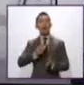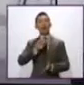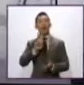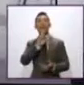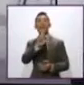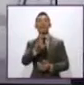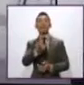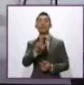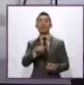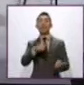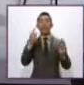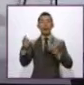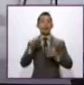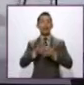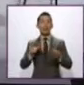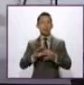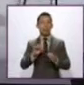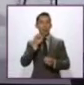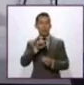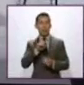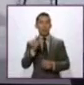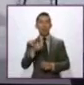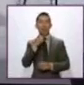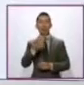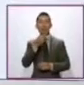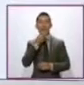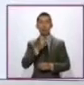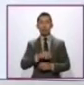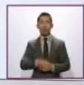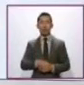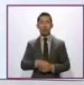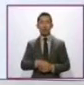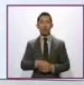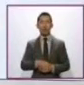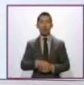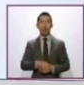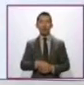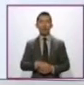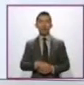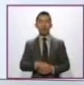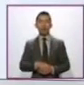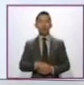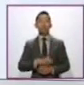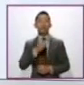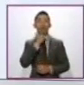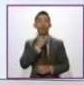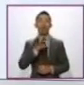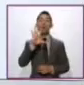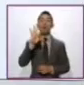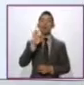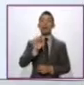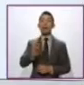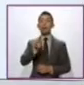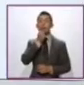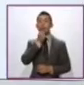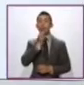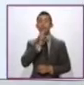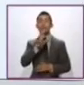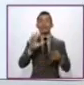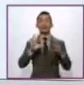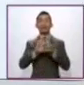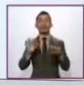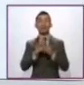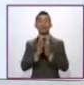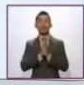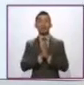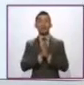un minuto para réplica. 40 segundos. 40 segundos en este segmento, son 40 segundos. Y si por